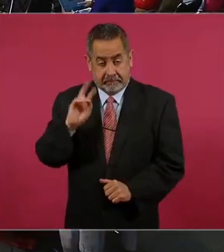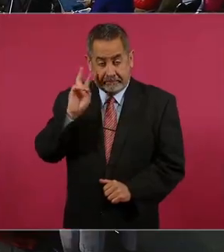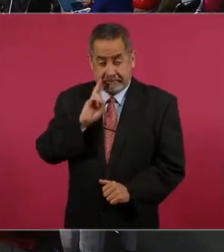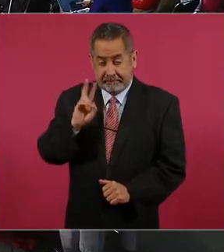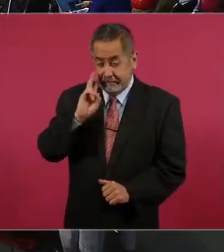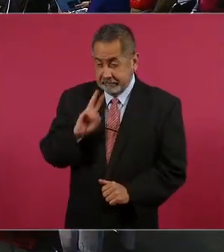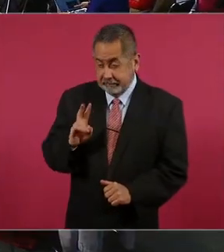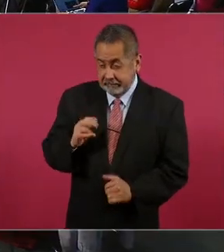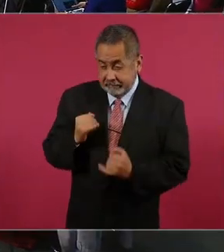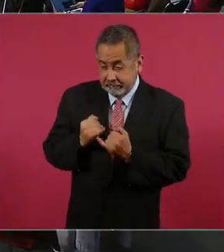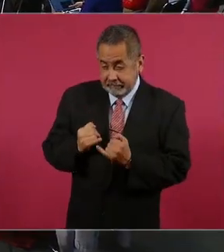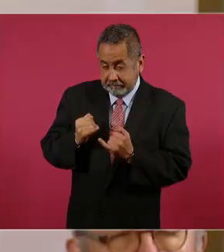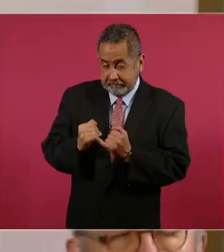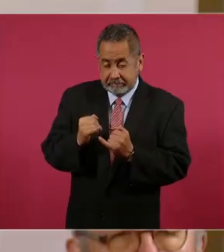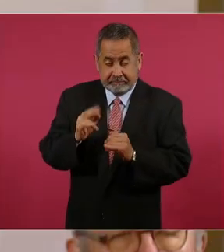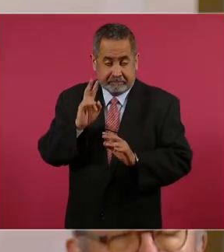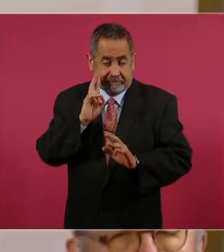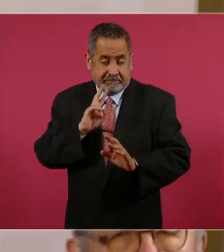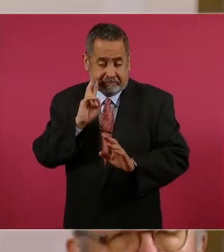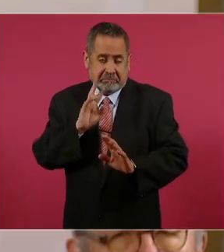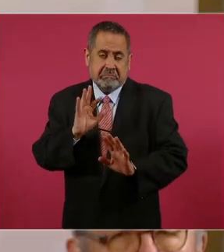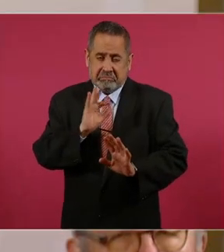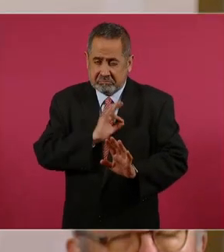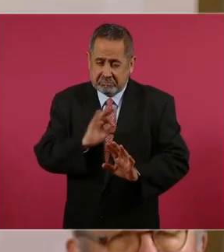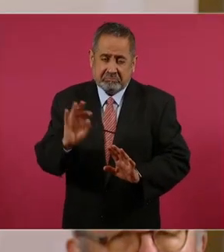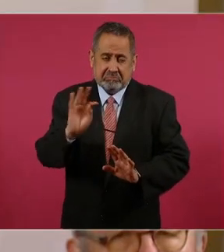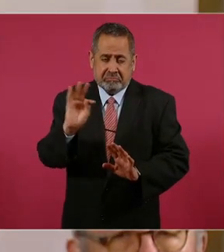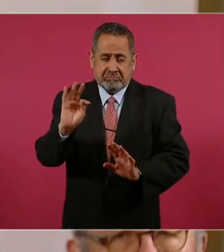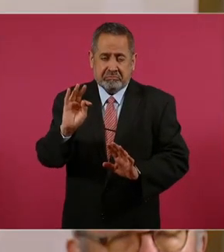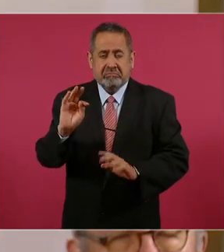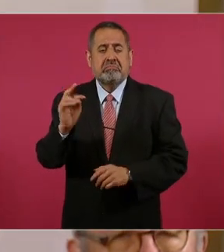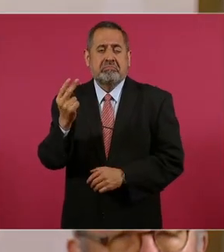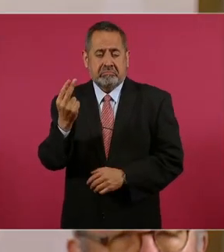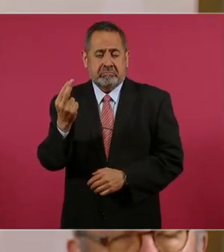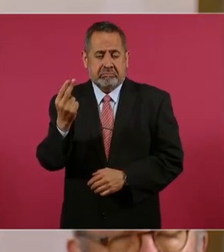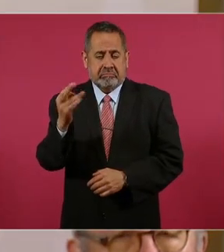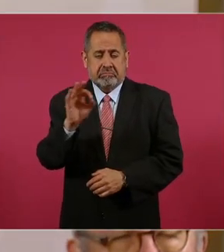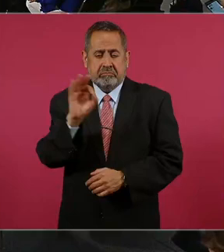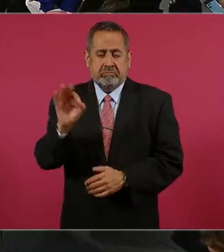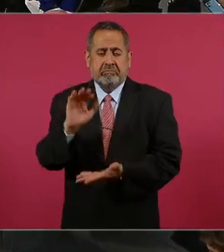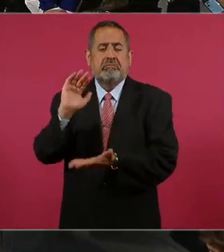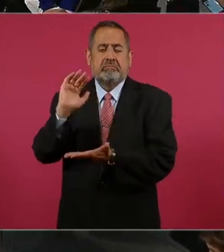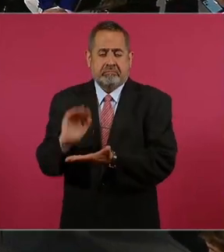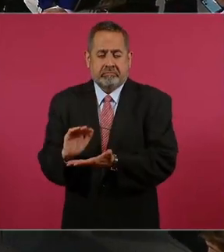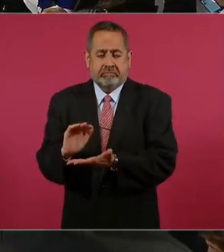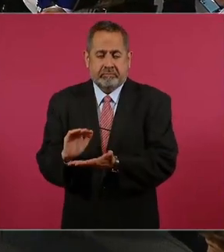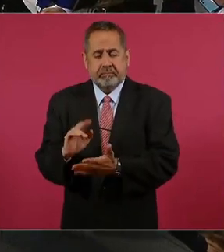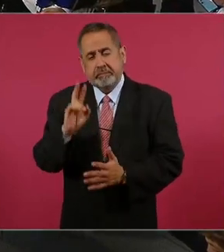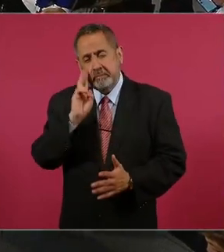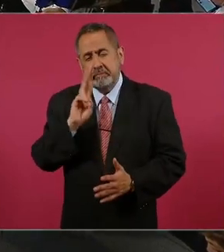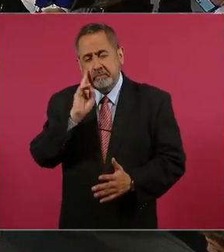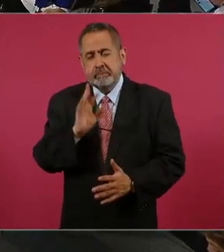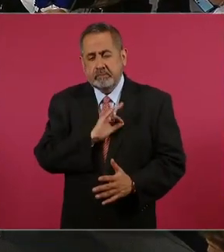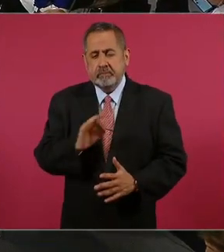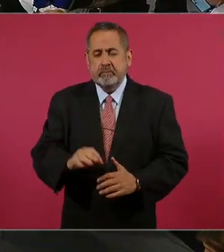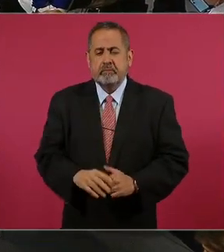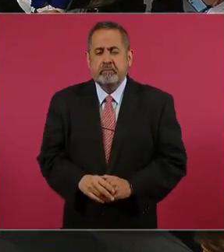podemos lograr llegar a 25 menos en